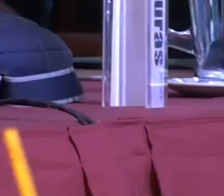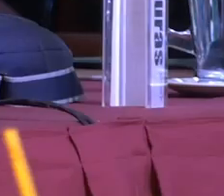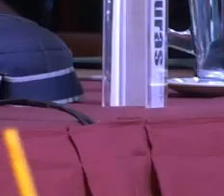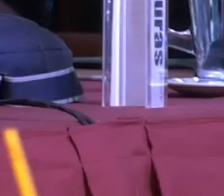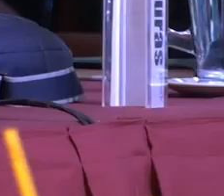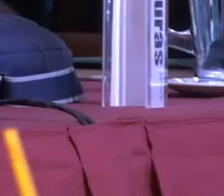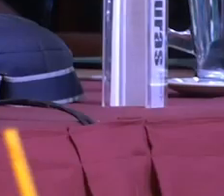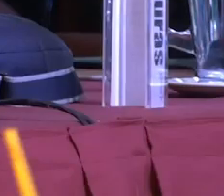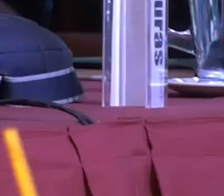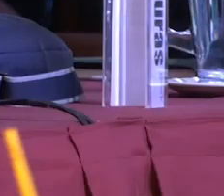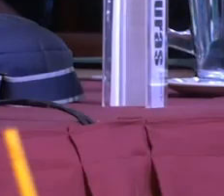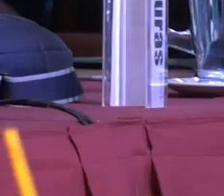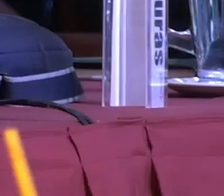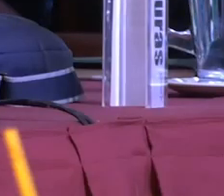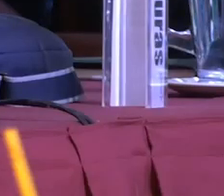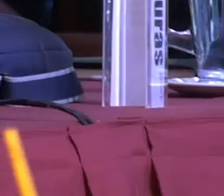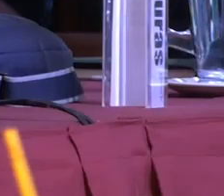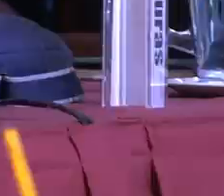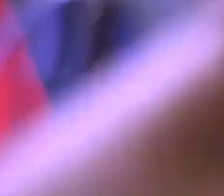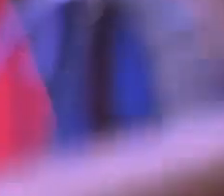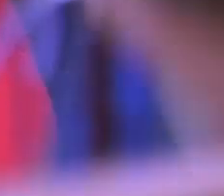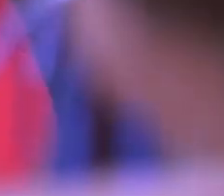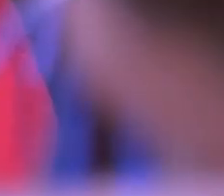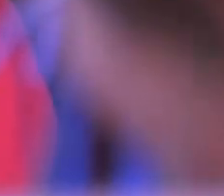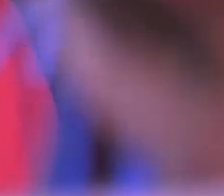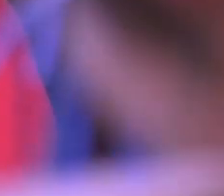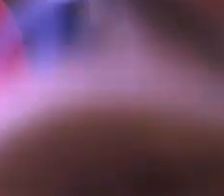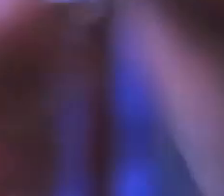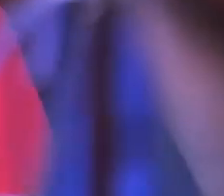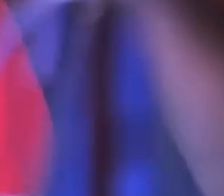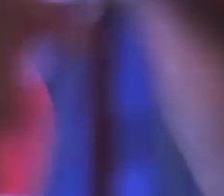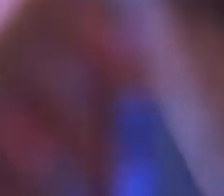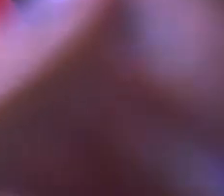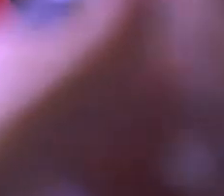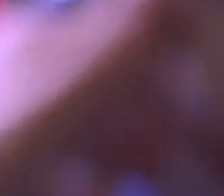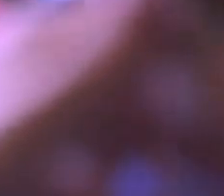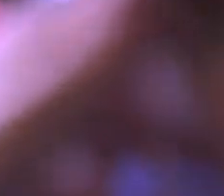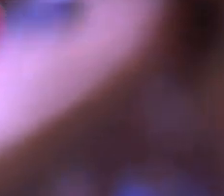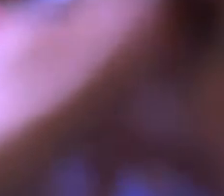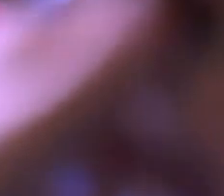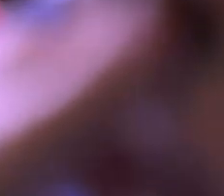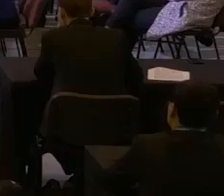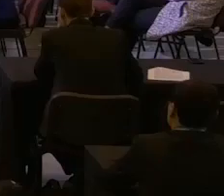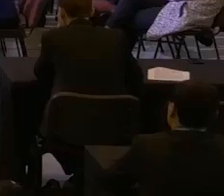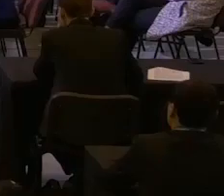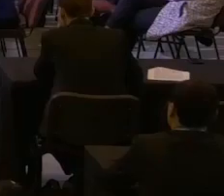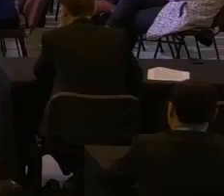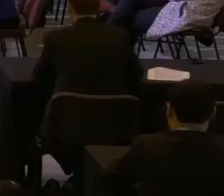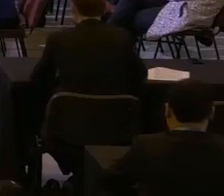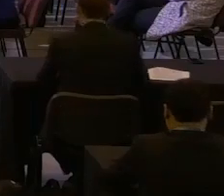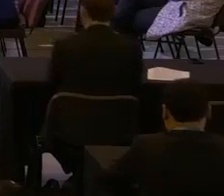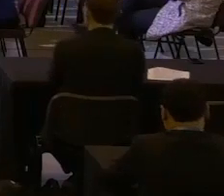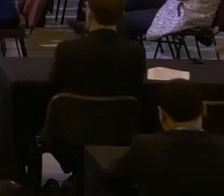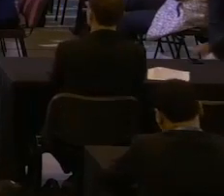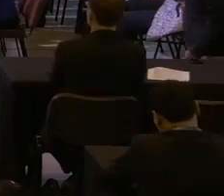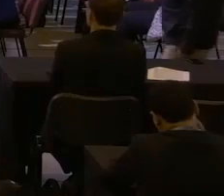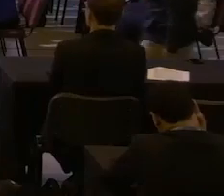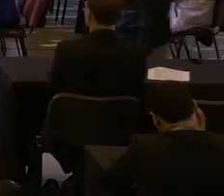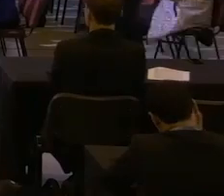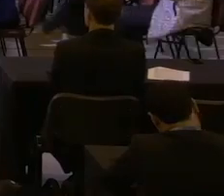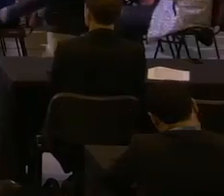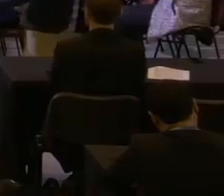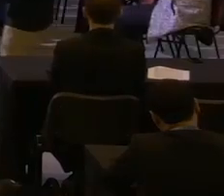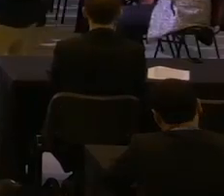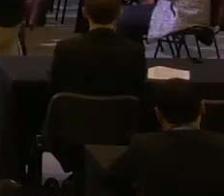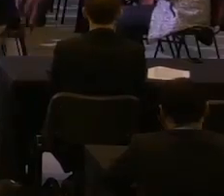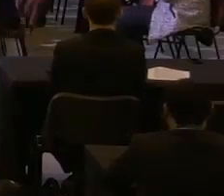Educación 2030 en América Latina y el Caribe, estableciendo un compromiso para la integración educativa. Obviamente ha sido una de